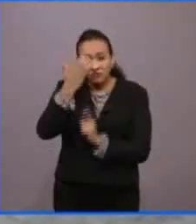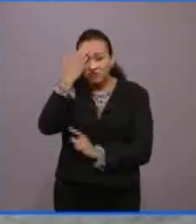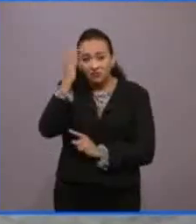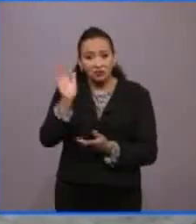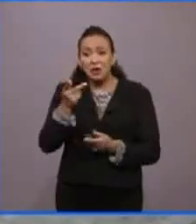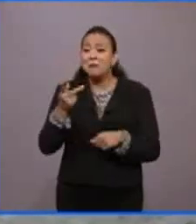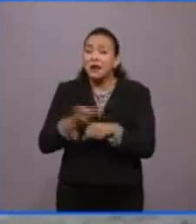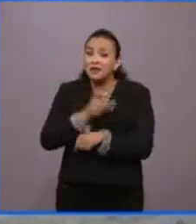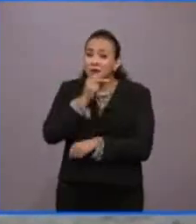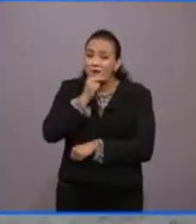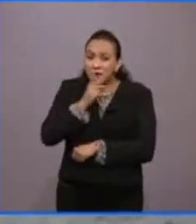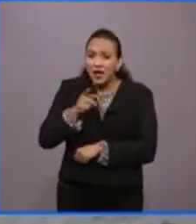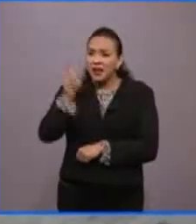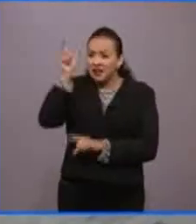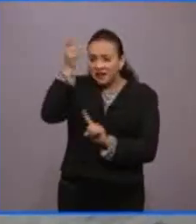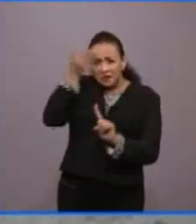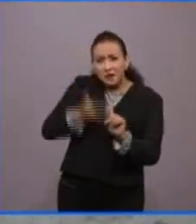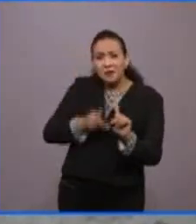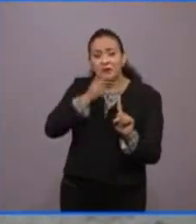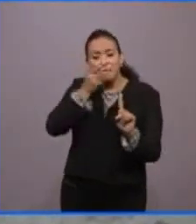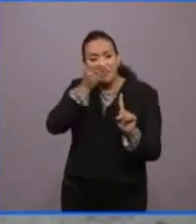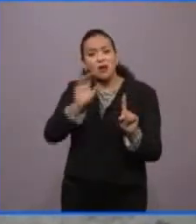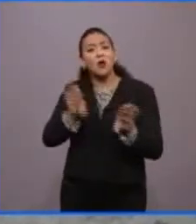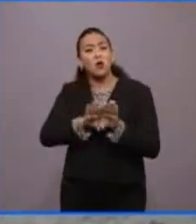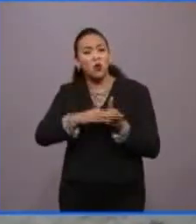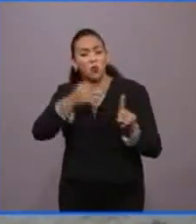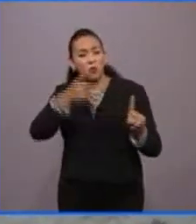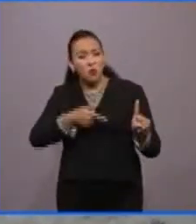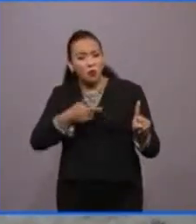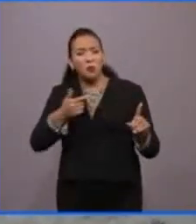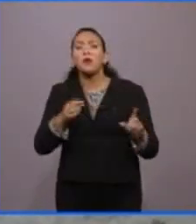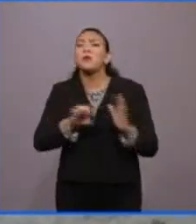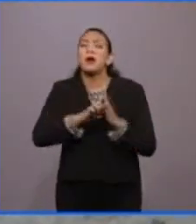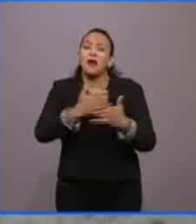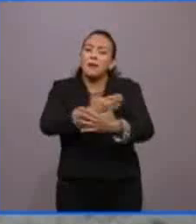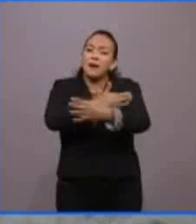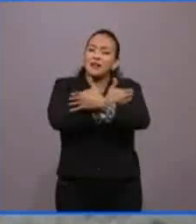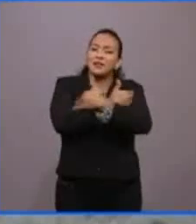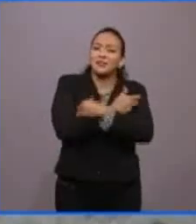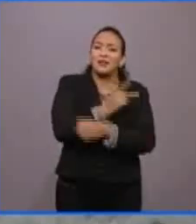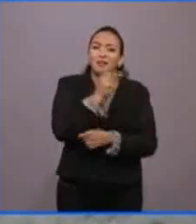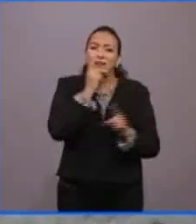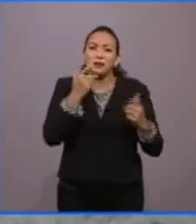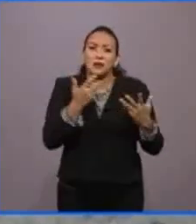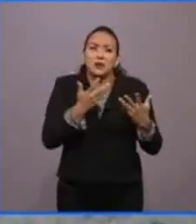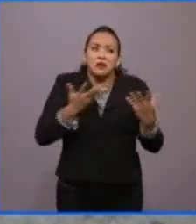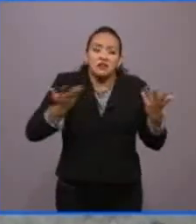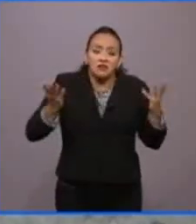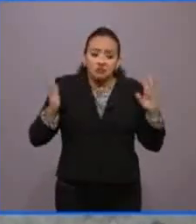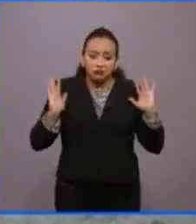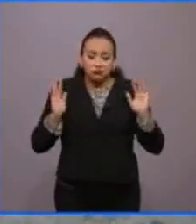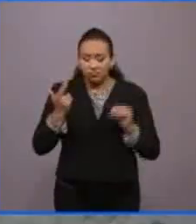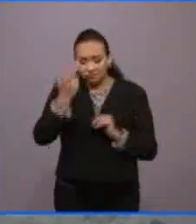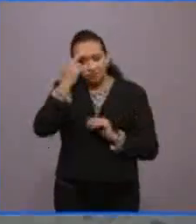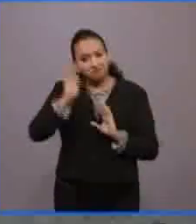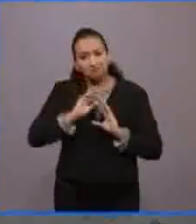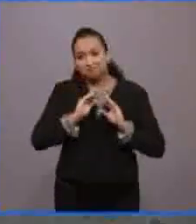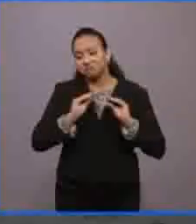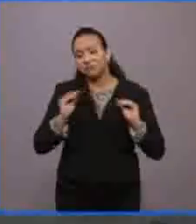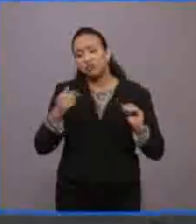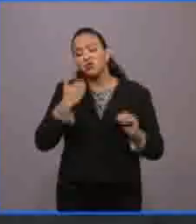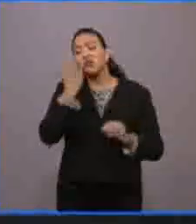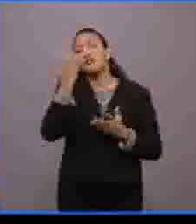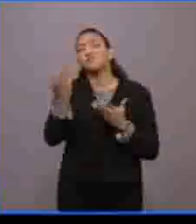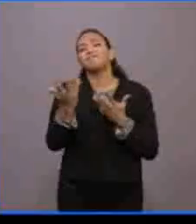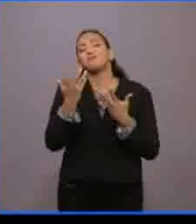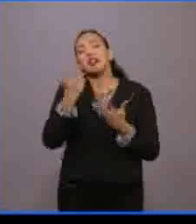conocerlo, a saber cómo era, a saber cómo era abrazarlo o lo que fuera, y me hubiera